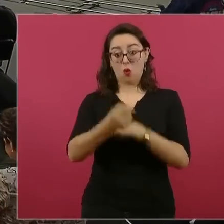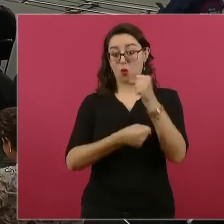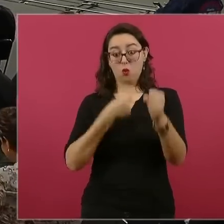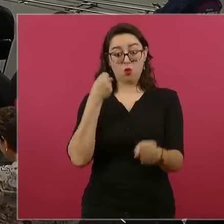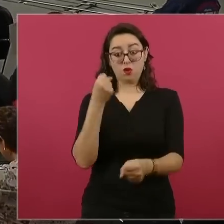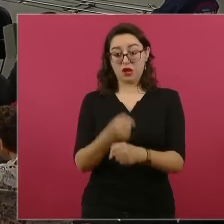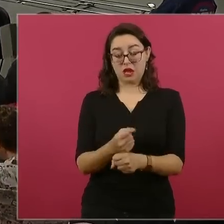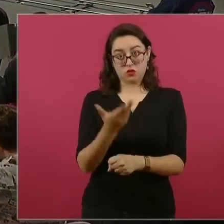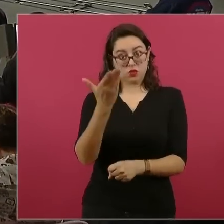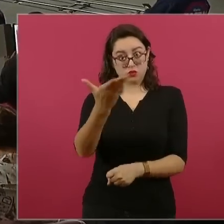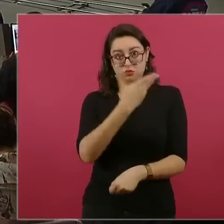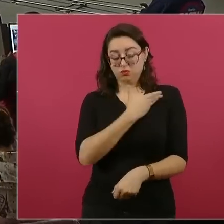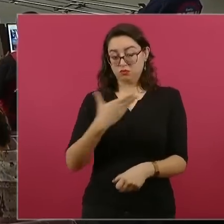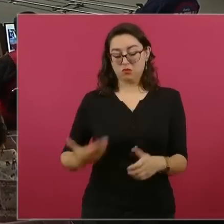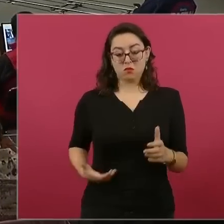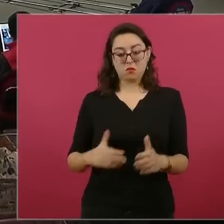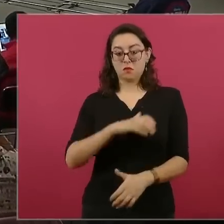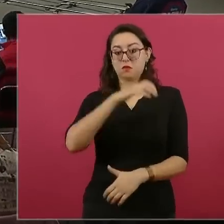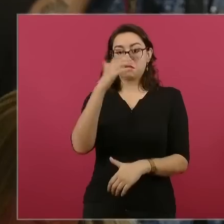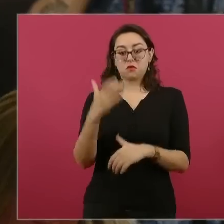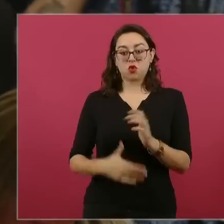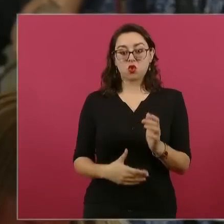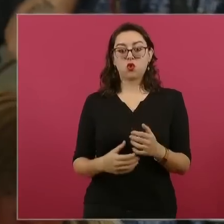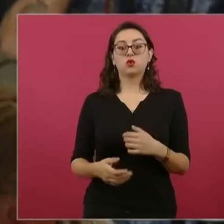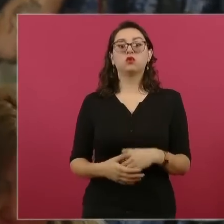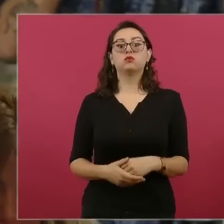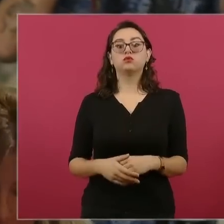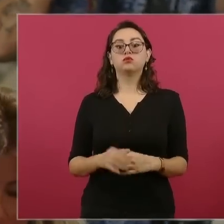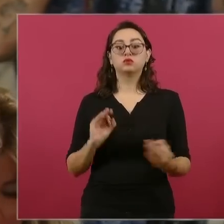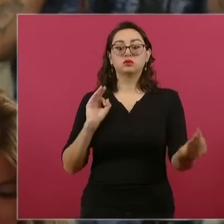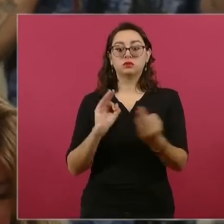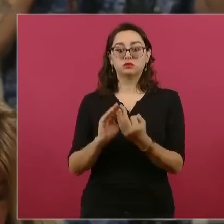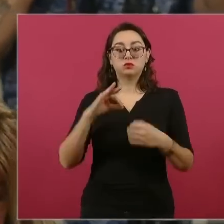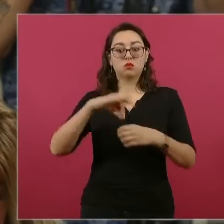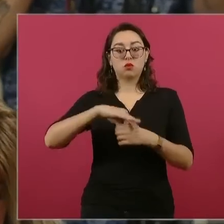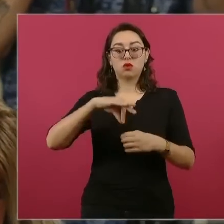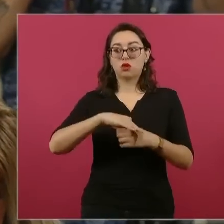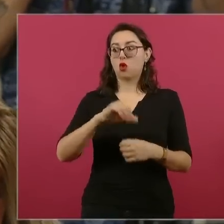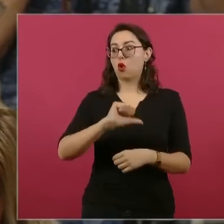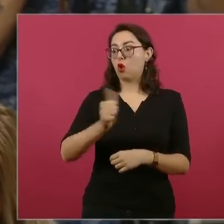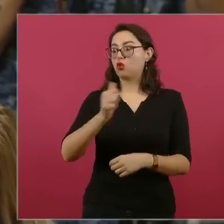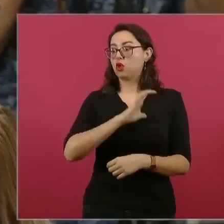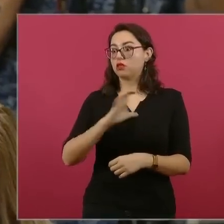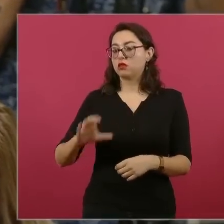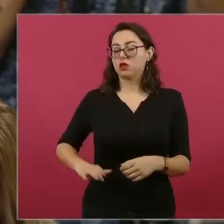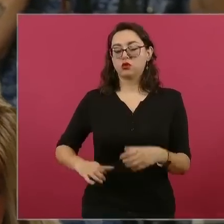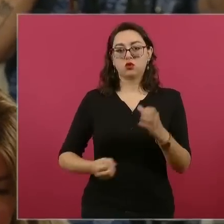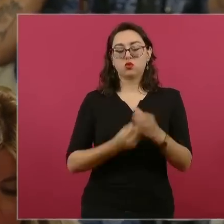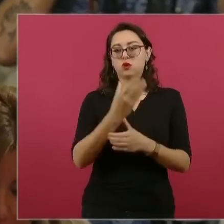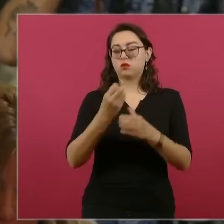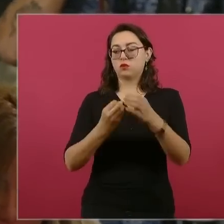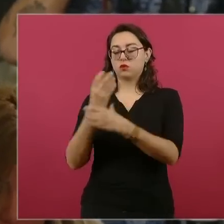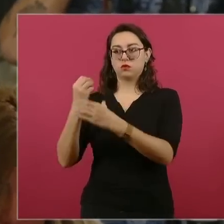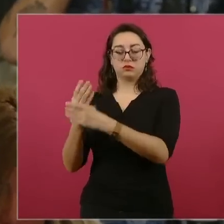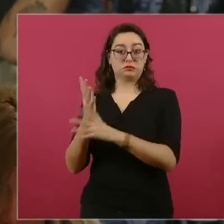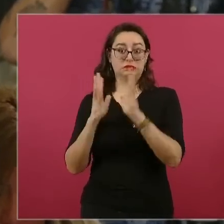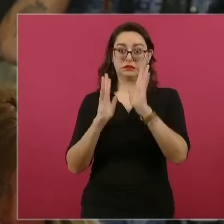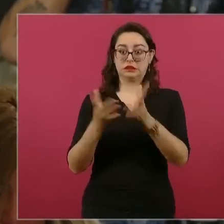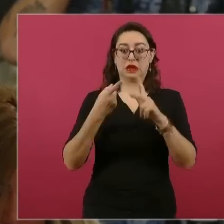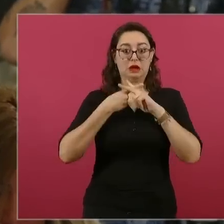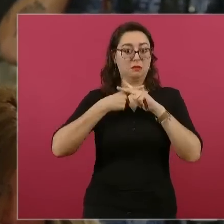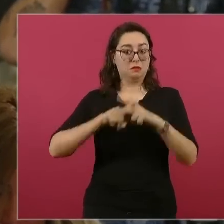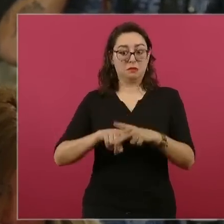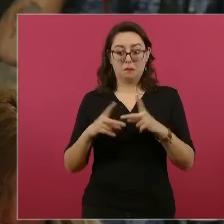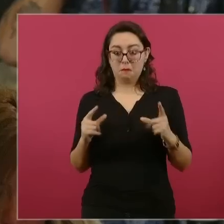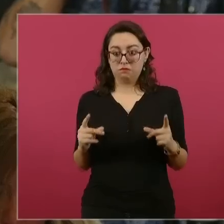efervescencia electoral prácticamente está en su totalidad. Yo quisiera preguntarle, presidente, ¿cuál es la visión que tiene, que